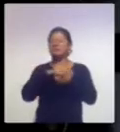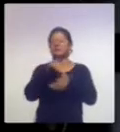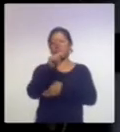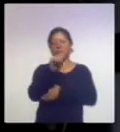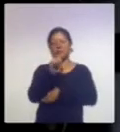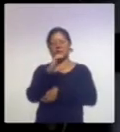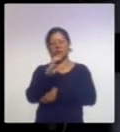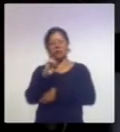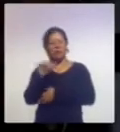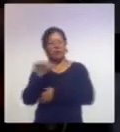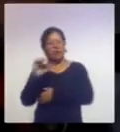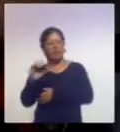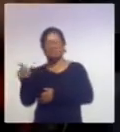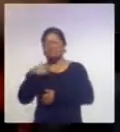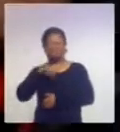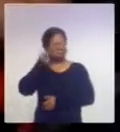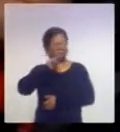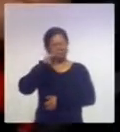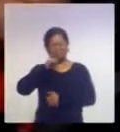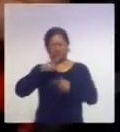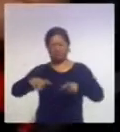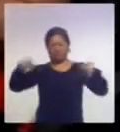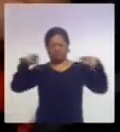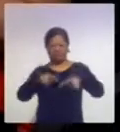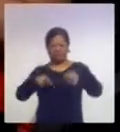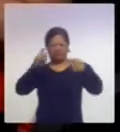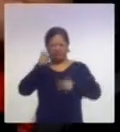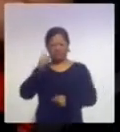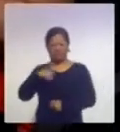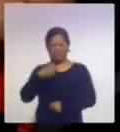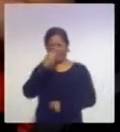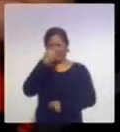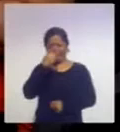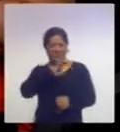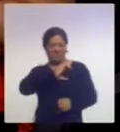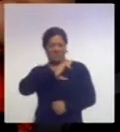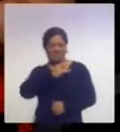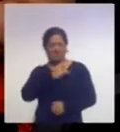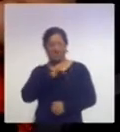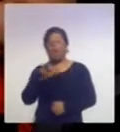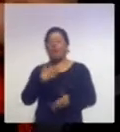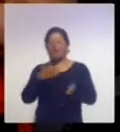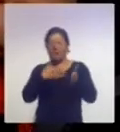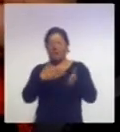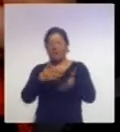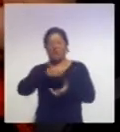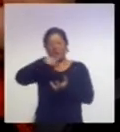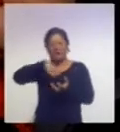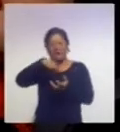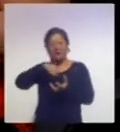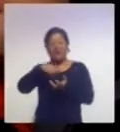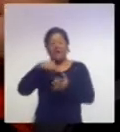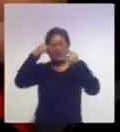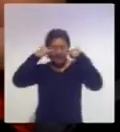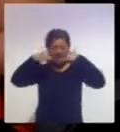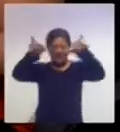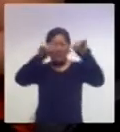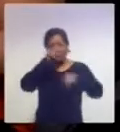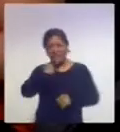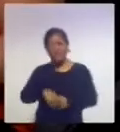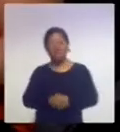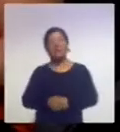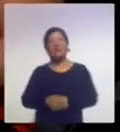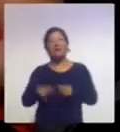la vida hemos comido el corazón de maguey, que es el huevito del maguey. Lo preparamos en un michiote con médula de res. Lo acompañamos con